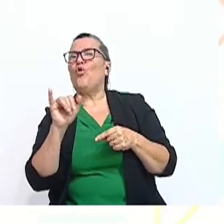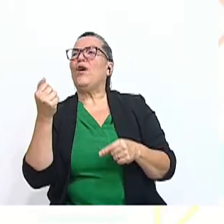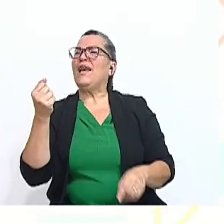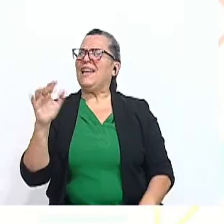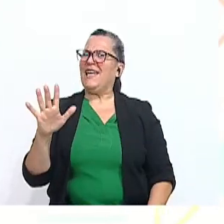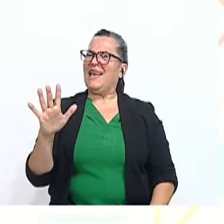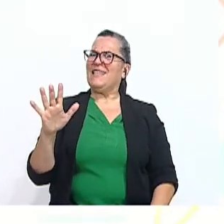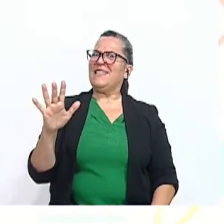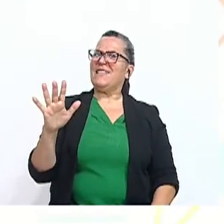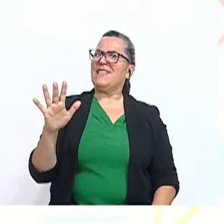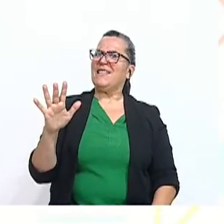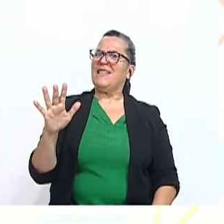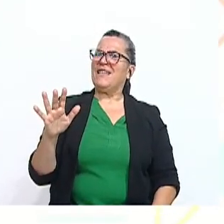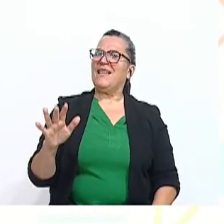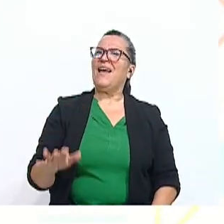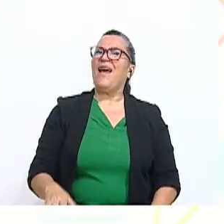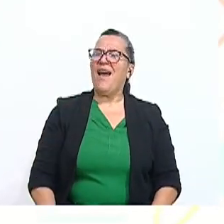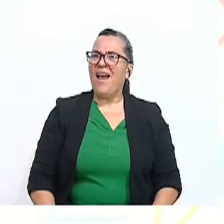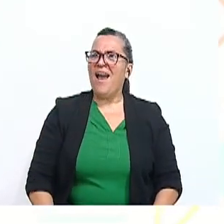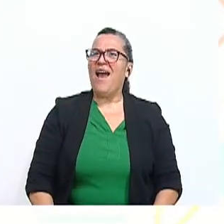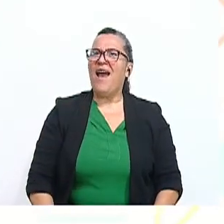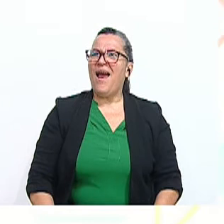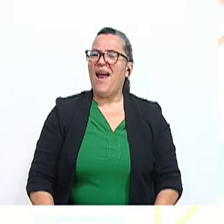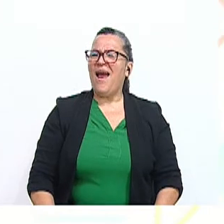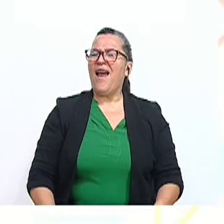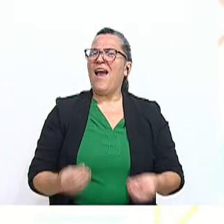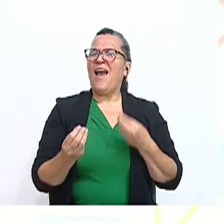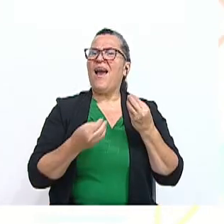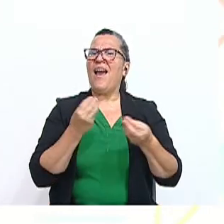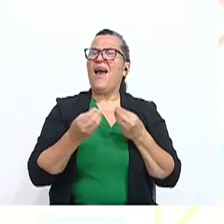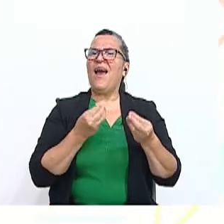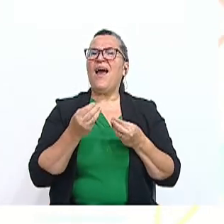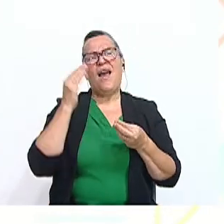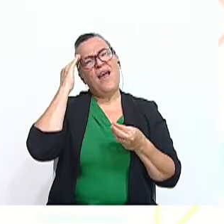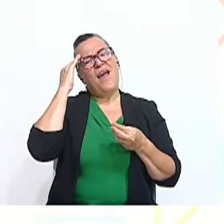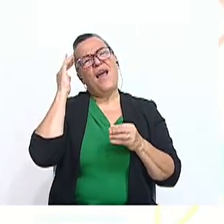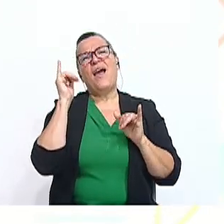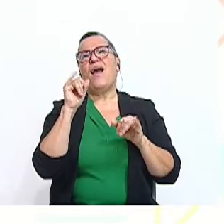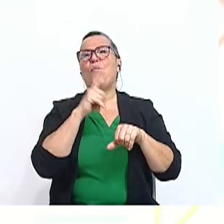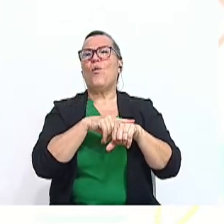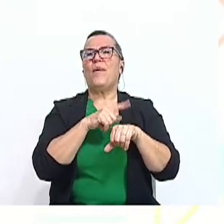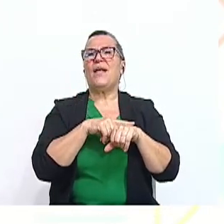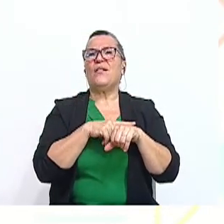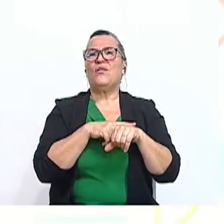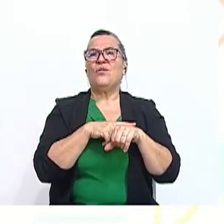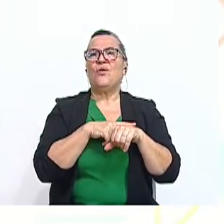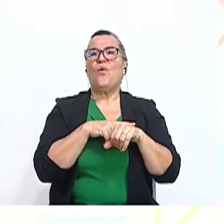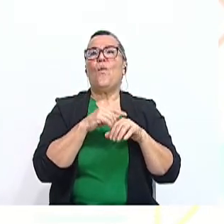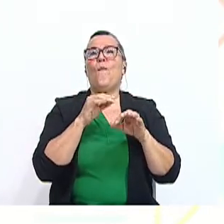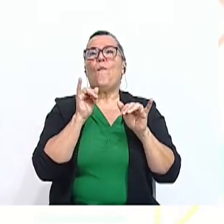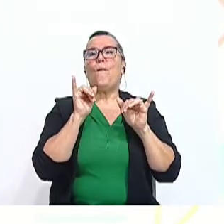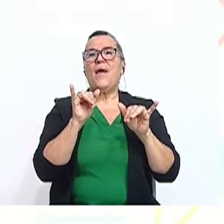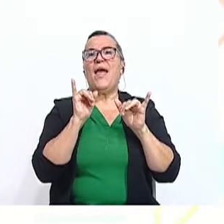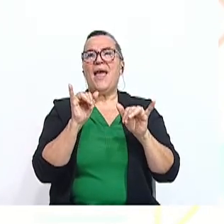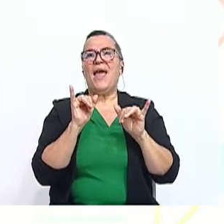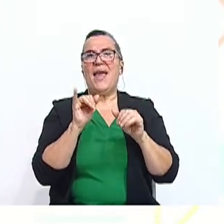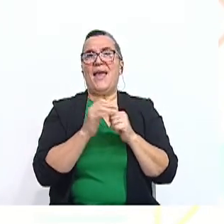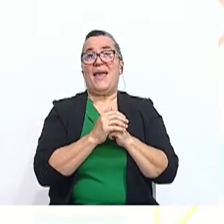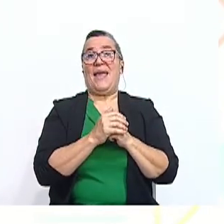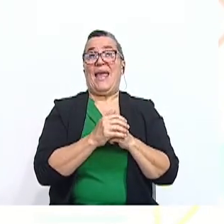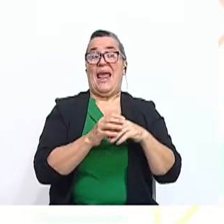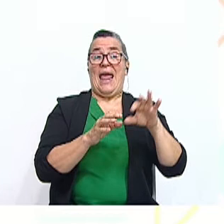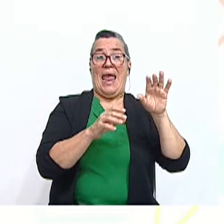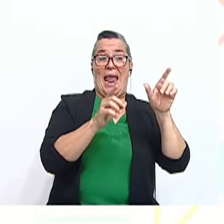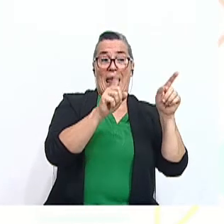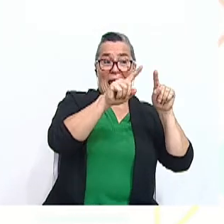obtuvimos 15. ¿Qué podemos concluir en este momento? Muy bien, que